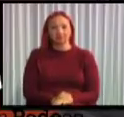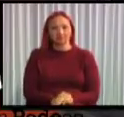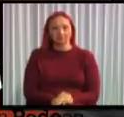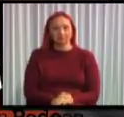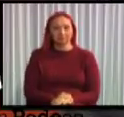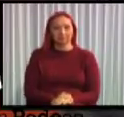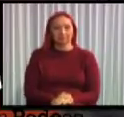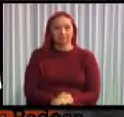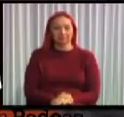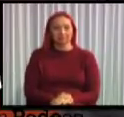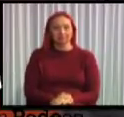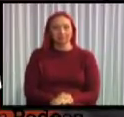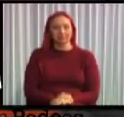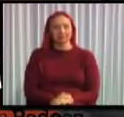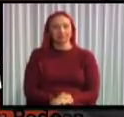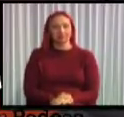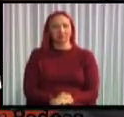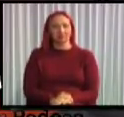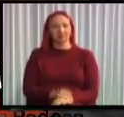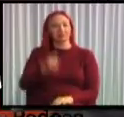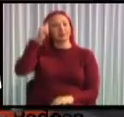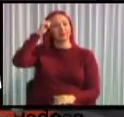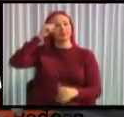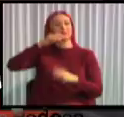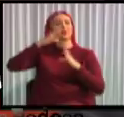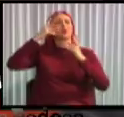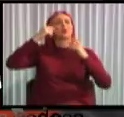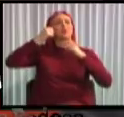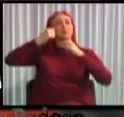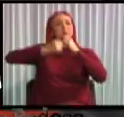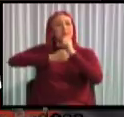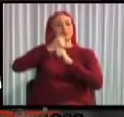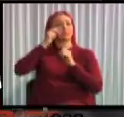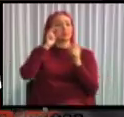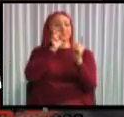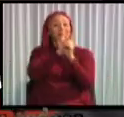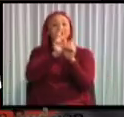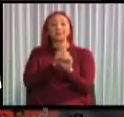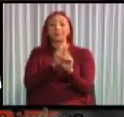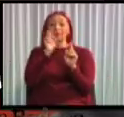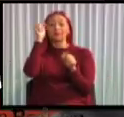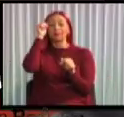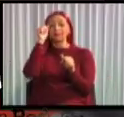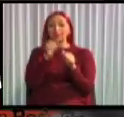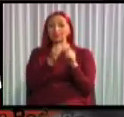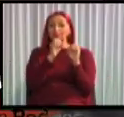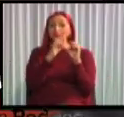hombre, ni me acuerdo cuántos años no nos hemos visto, pero me acuerdo